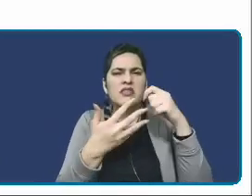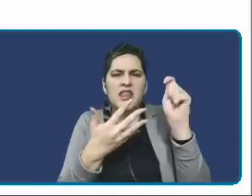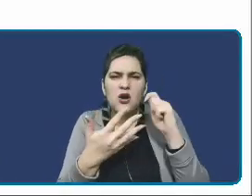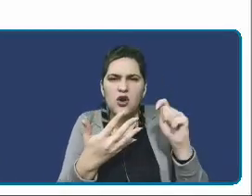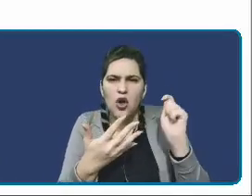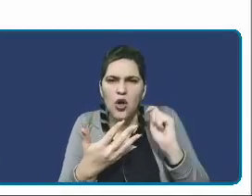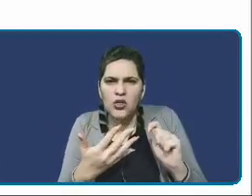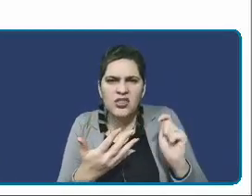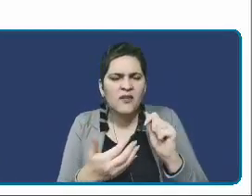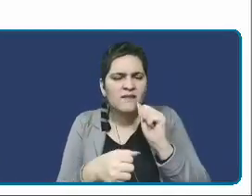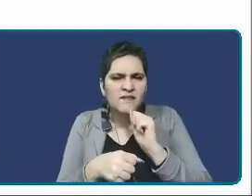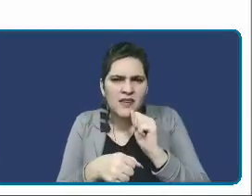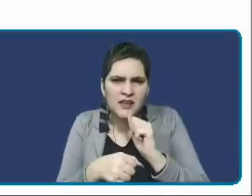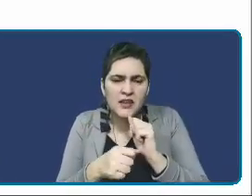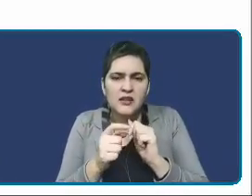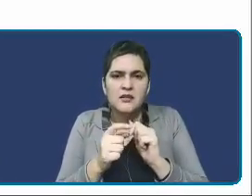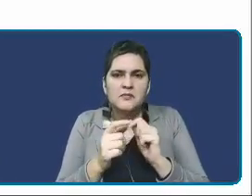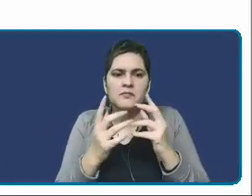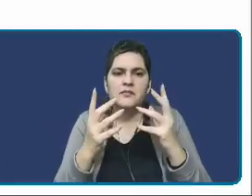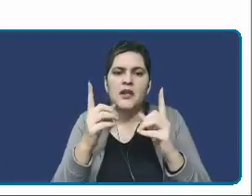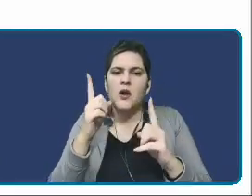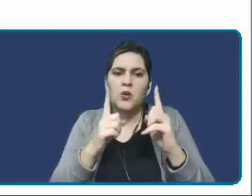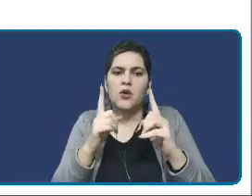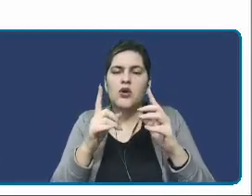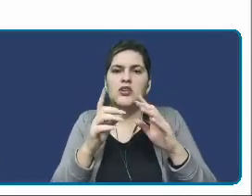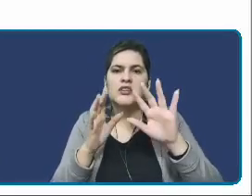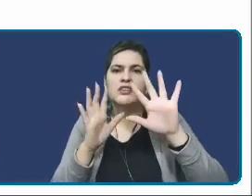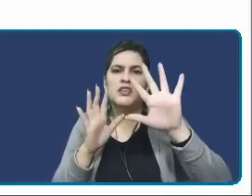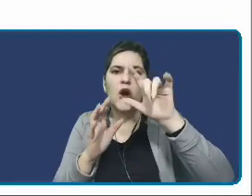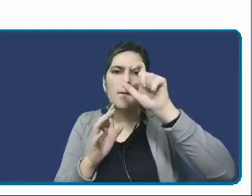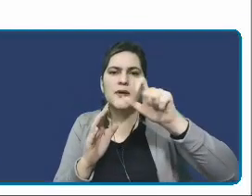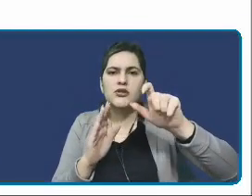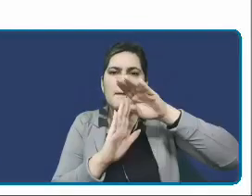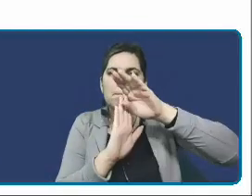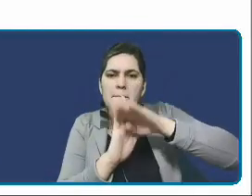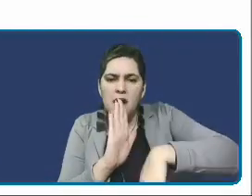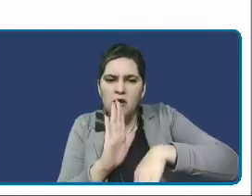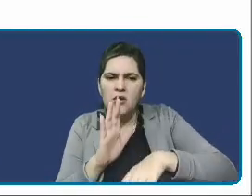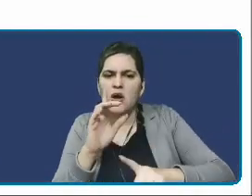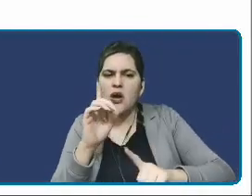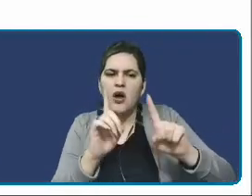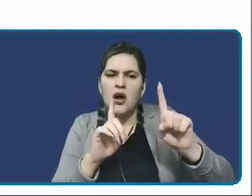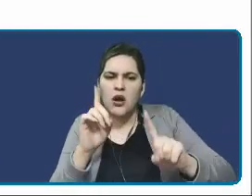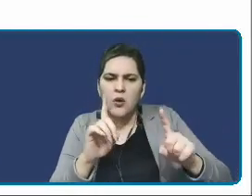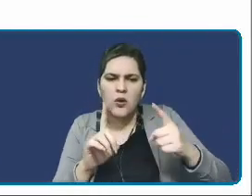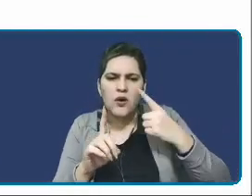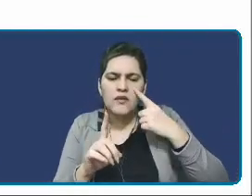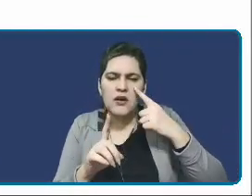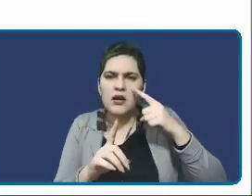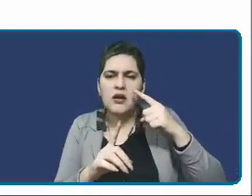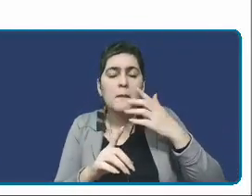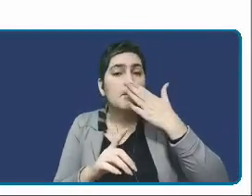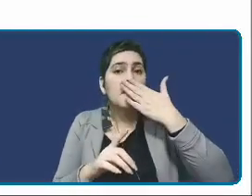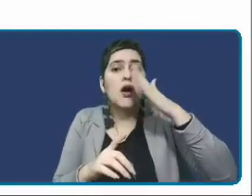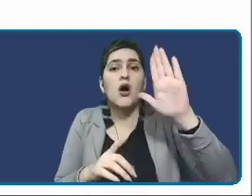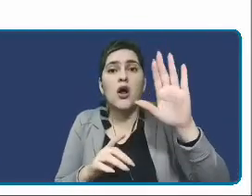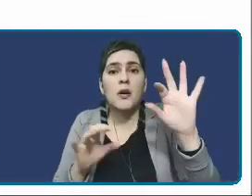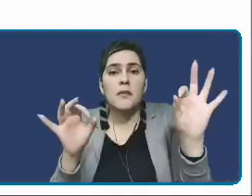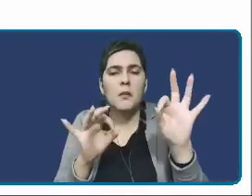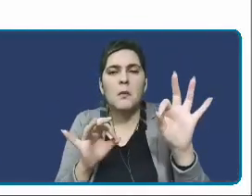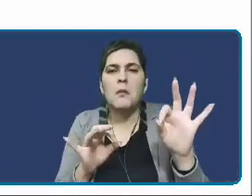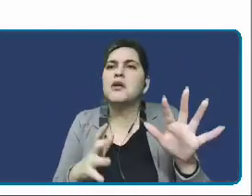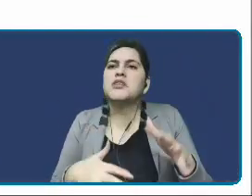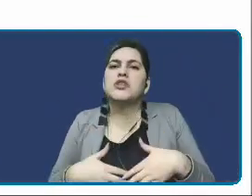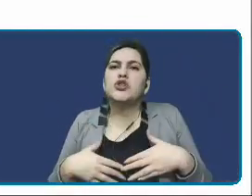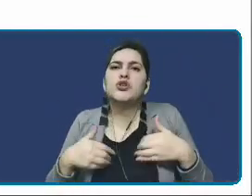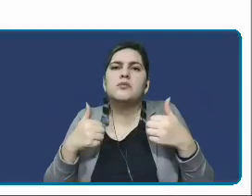menos de 5 pacientes, habían otros estudios que no tenían una evaluación objetiva de la mejoría, solo decían, sí, se sintió mejor, pero ¿cuánto